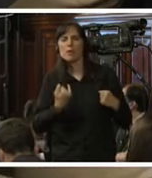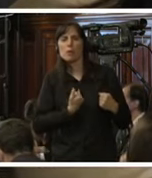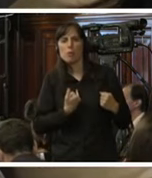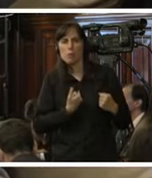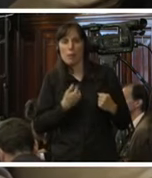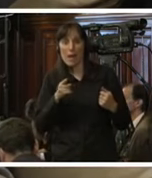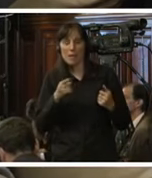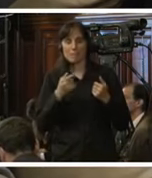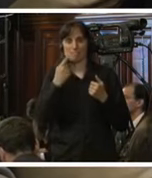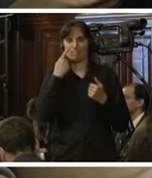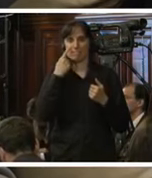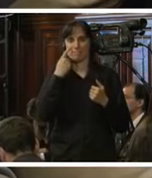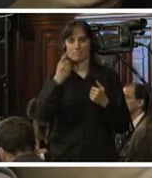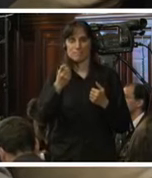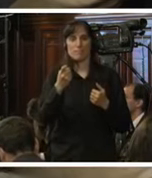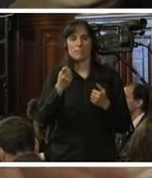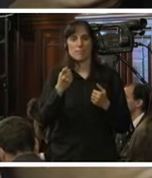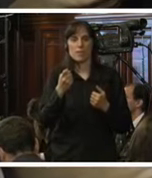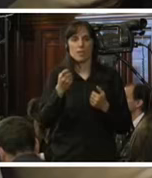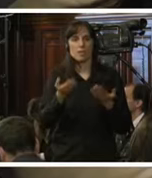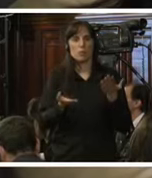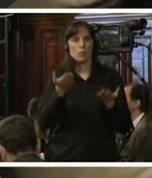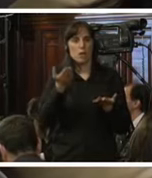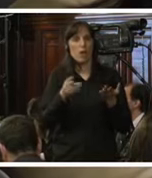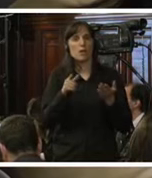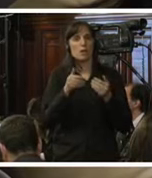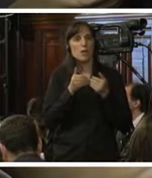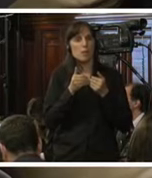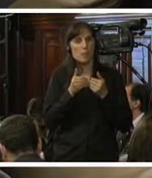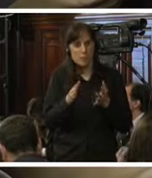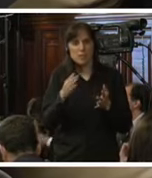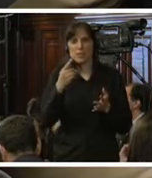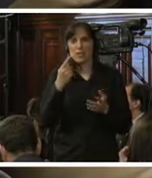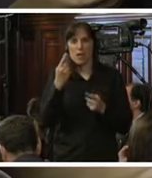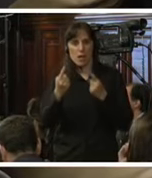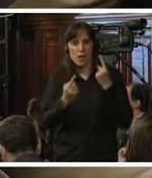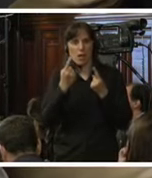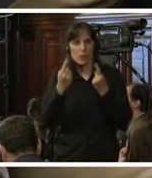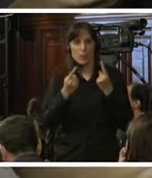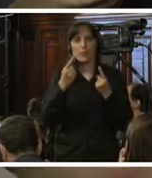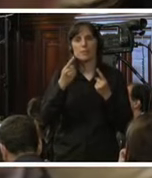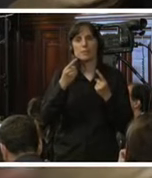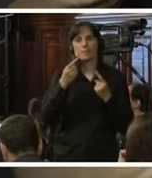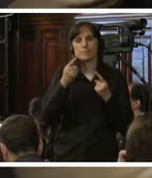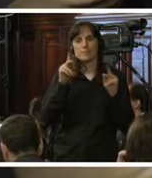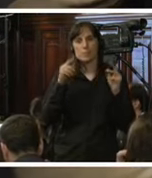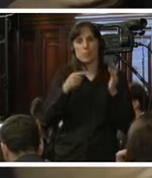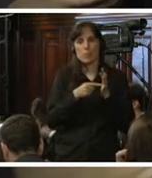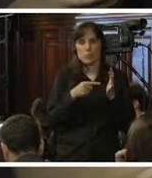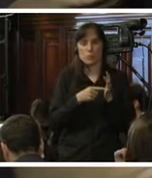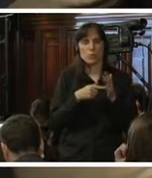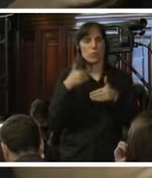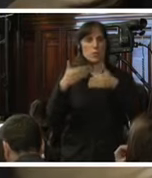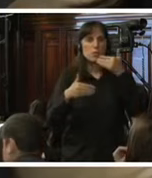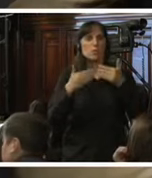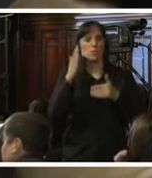la práctica del Estado en el ámbito de la justicia, es que se encuentra con estas cuestiones que fuimos señalando. El Estado, claro que desarrolló,